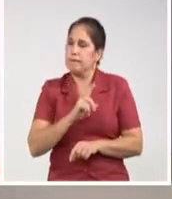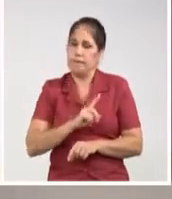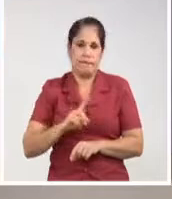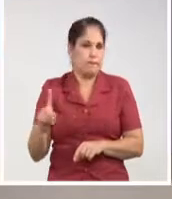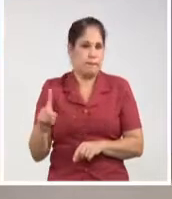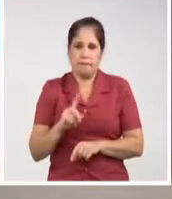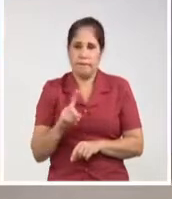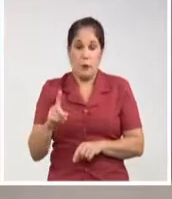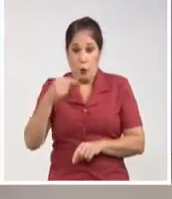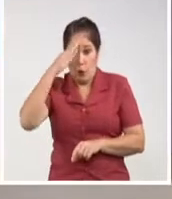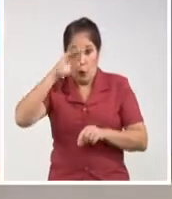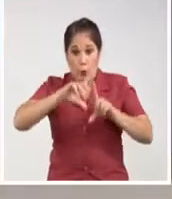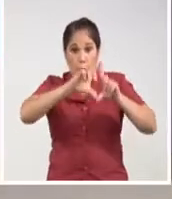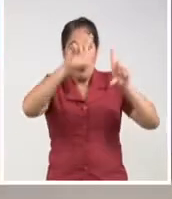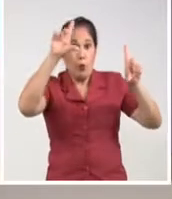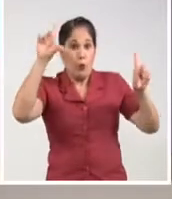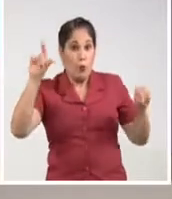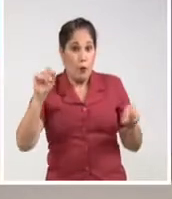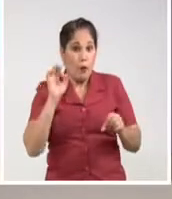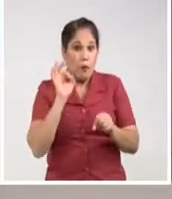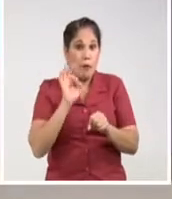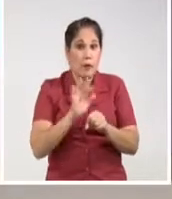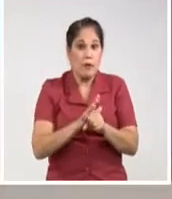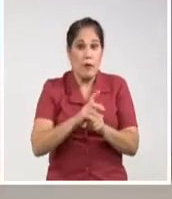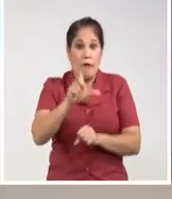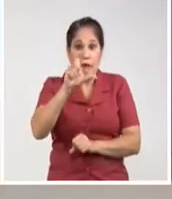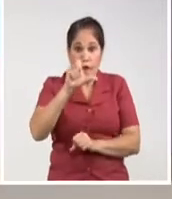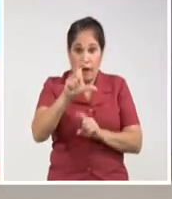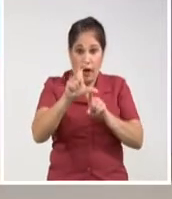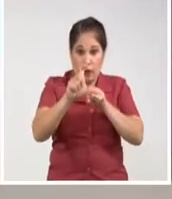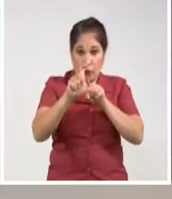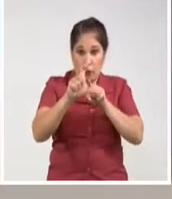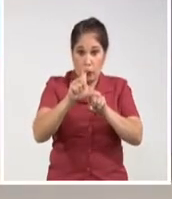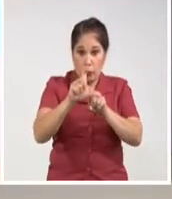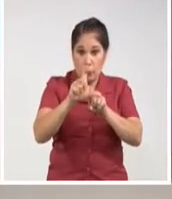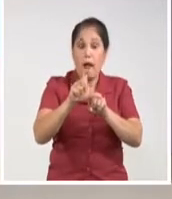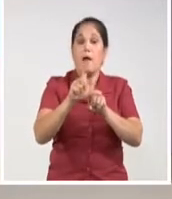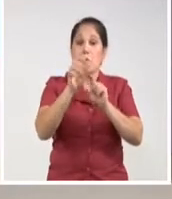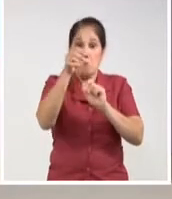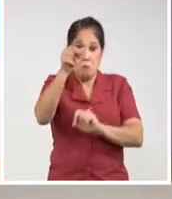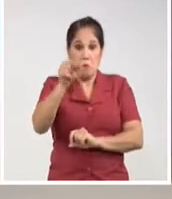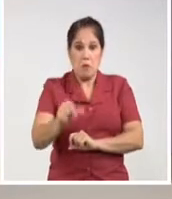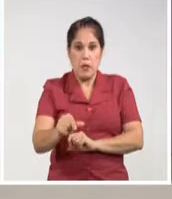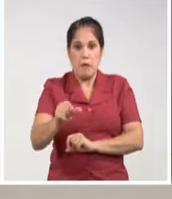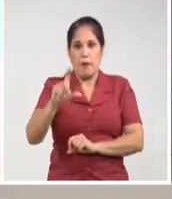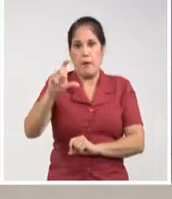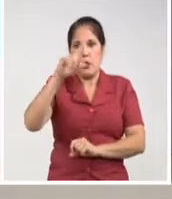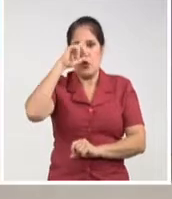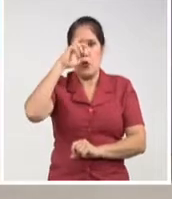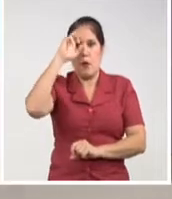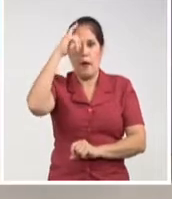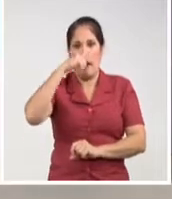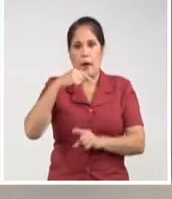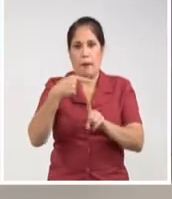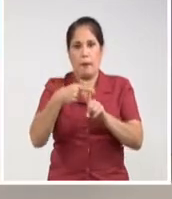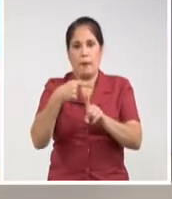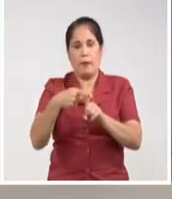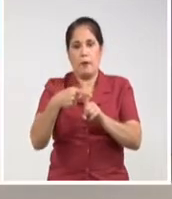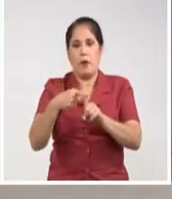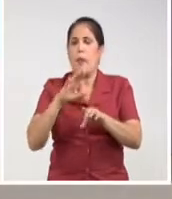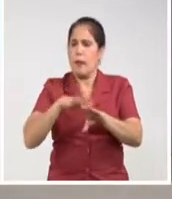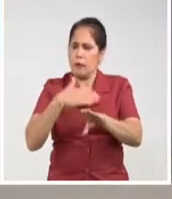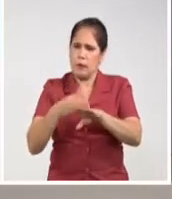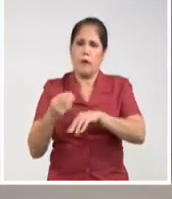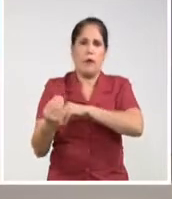primero es que en Cuba se dijo inicialmente que la vacuna para convalecientes era justamente la Soberana Plus. Eso luego